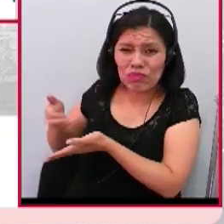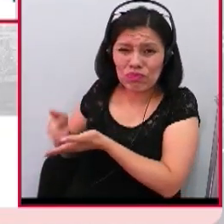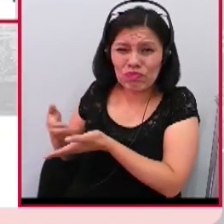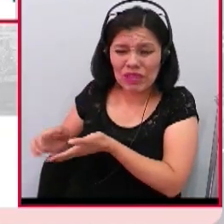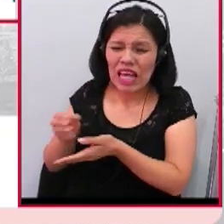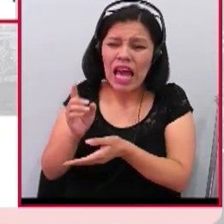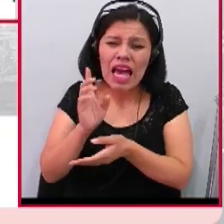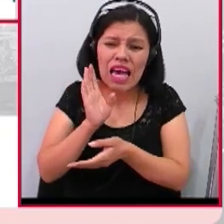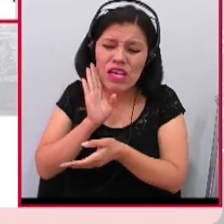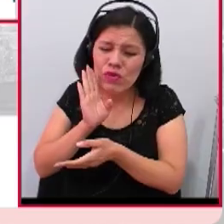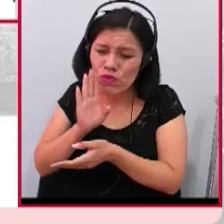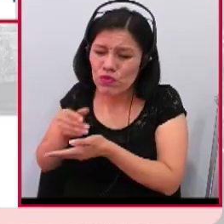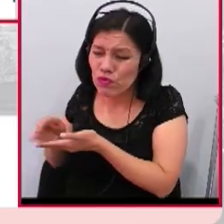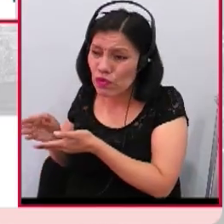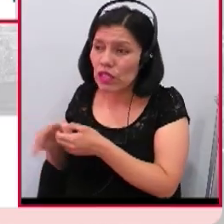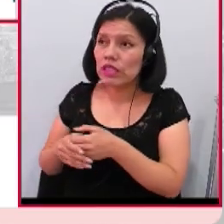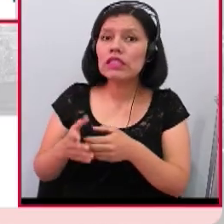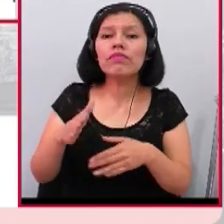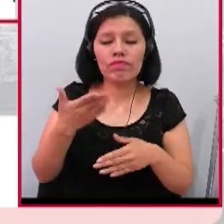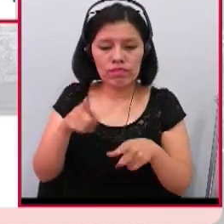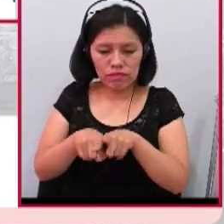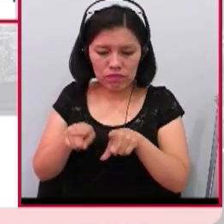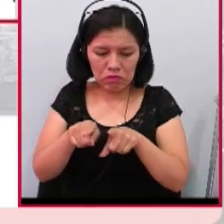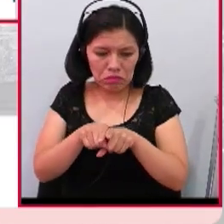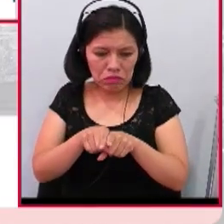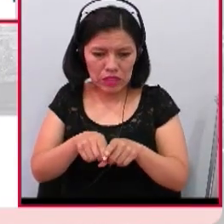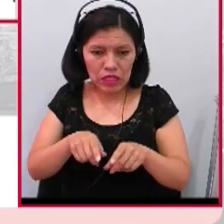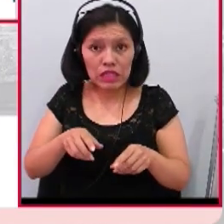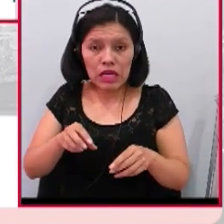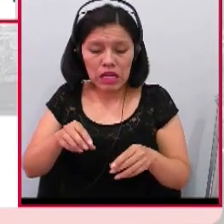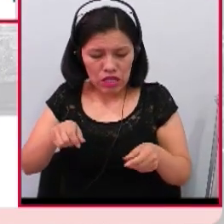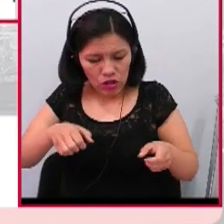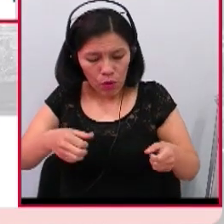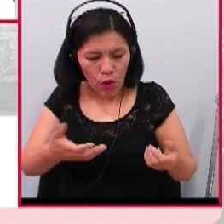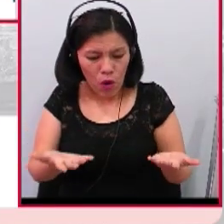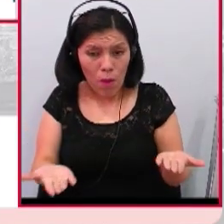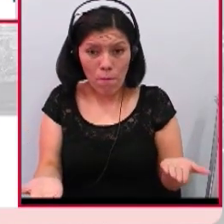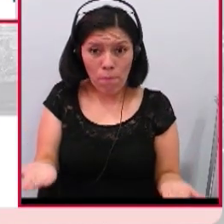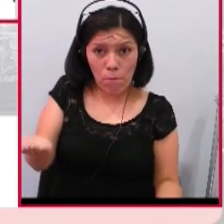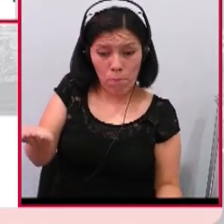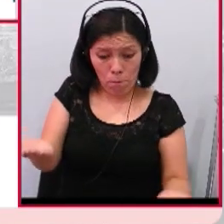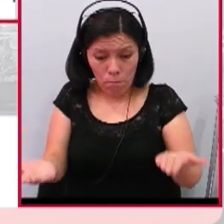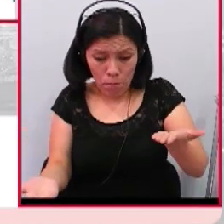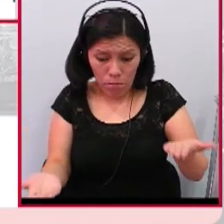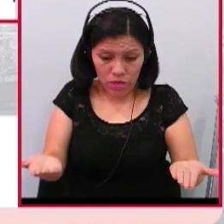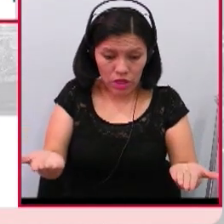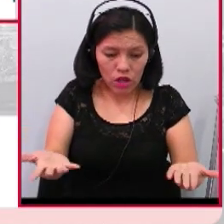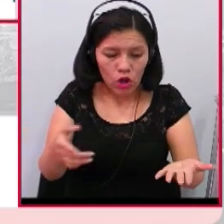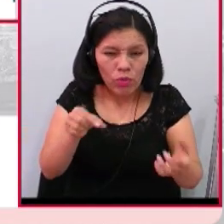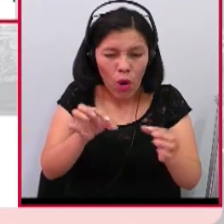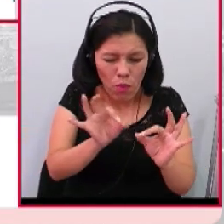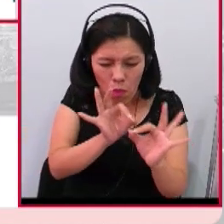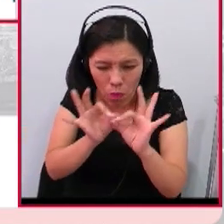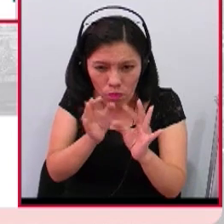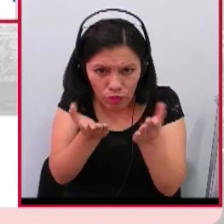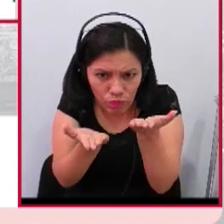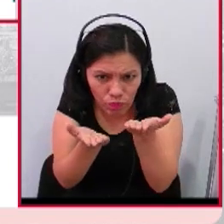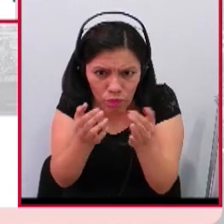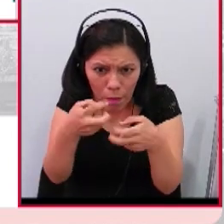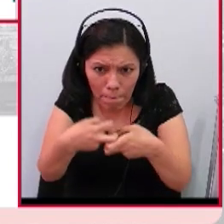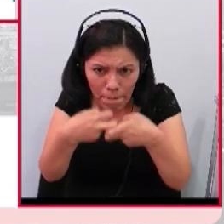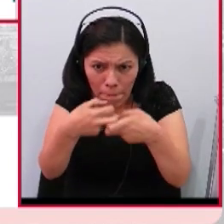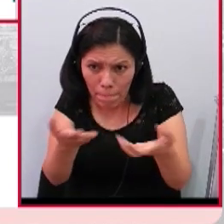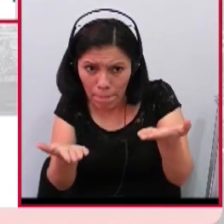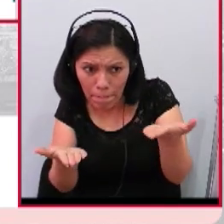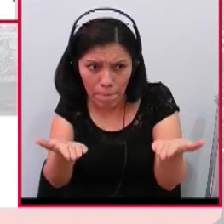camisetas. Calibración de balanzas, que lo hacemos Metalurgia, lo hace esas calibraciones frecuentemente en mi personal. Verificación de flujos de